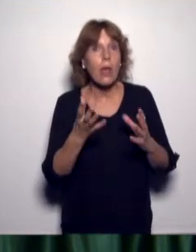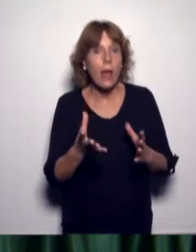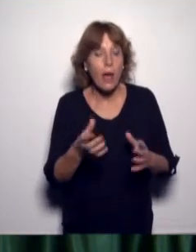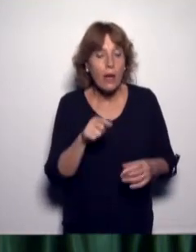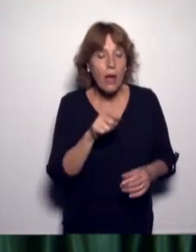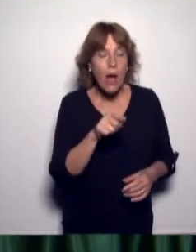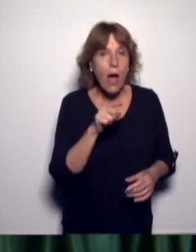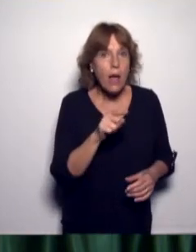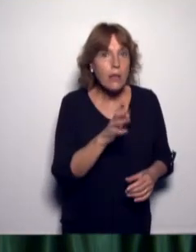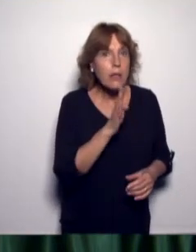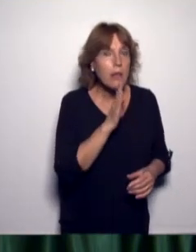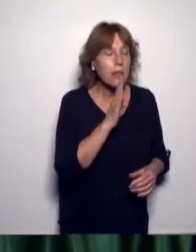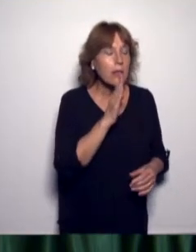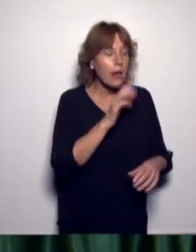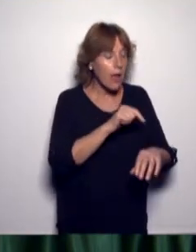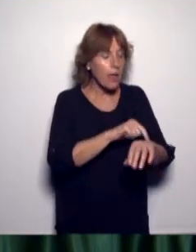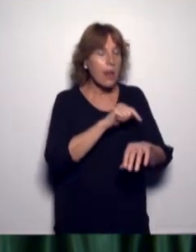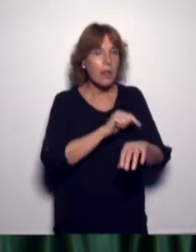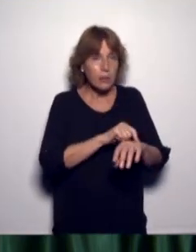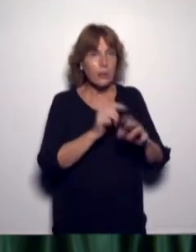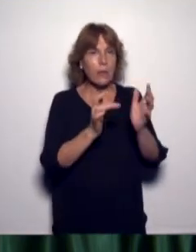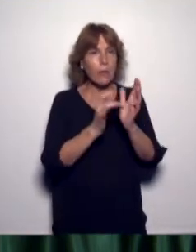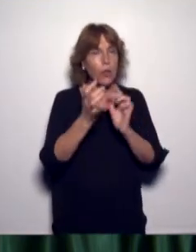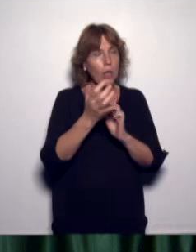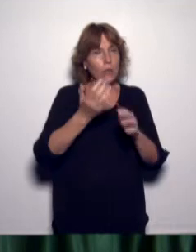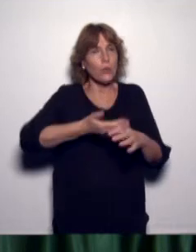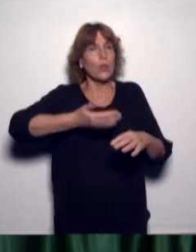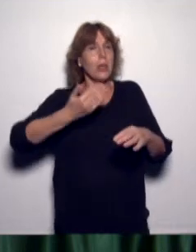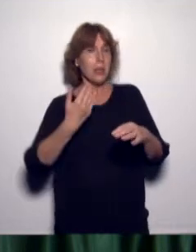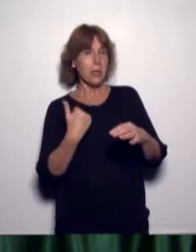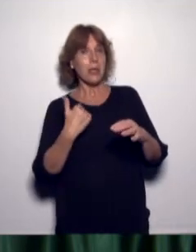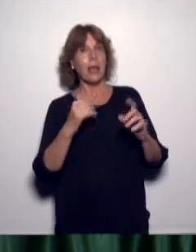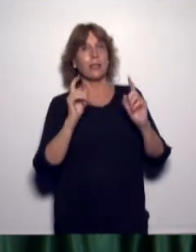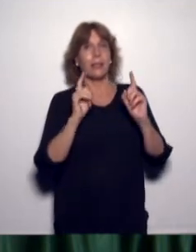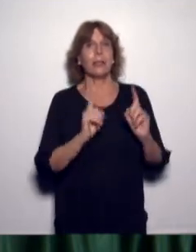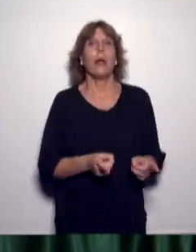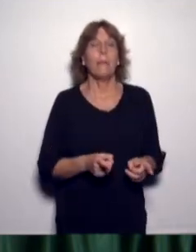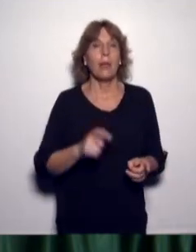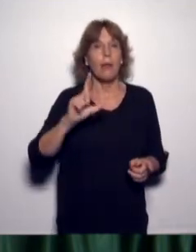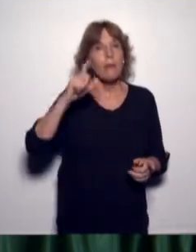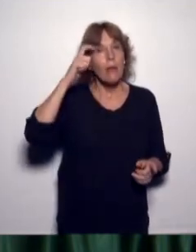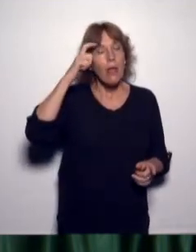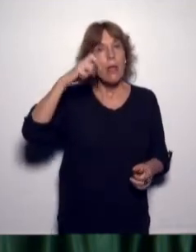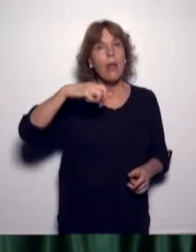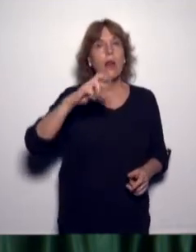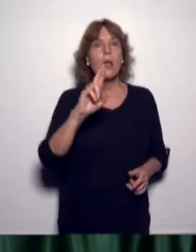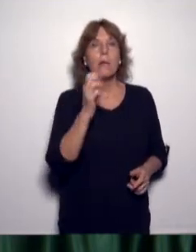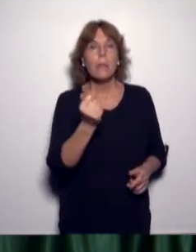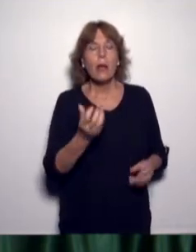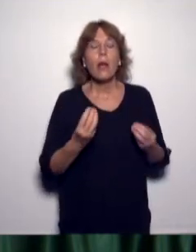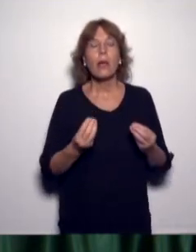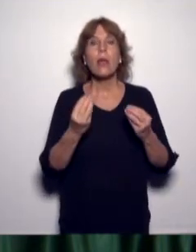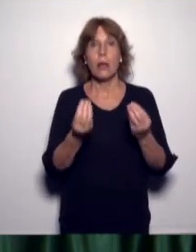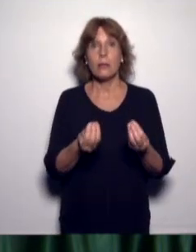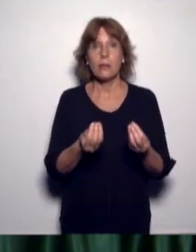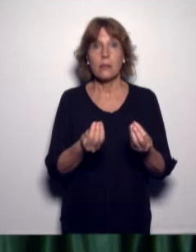Israel de los tiempos de Jesús y antes, ¿no? Aquí, en la primera lectura de hoy del libro del